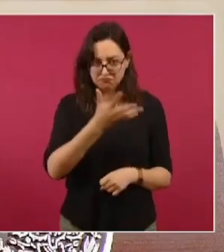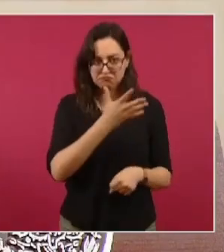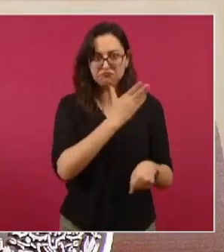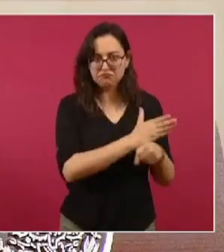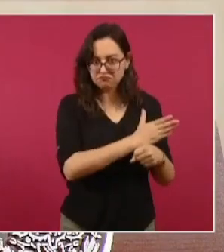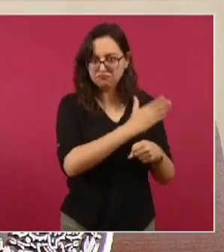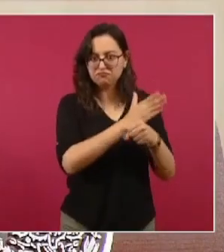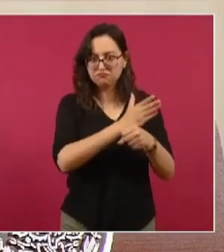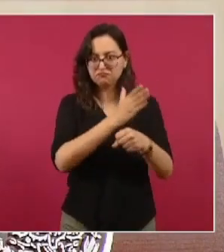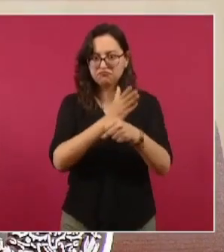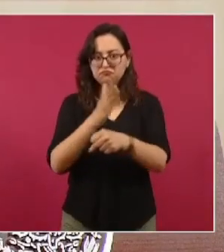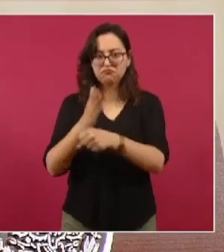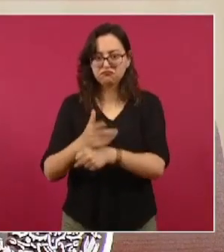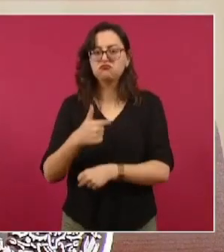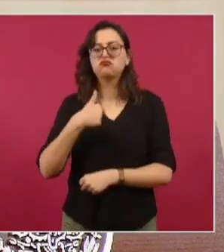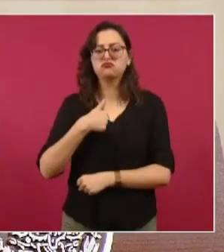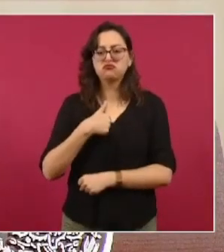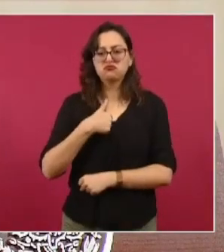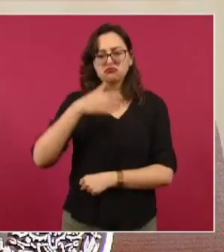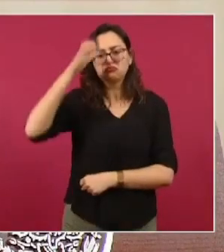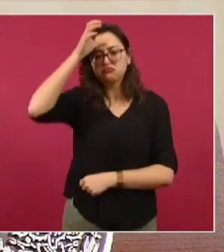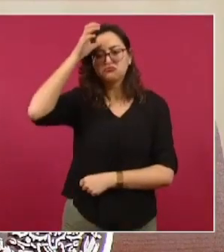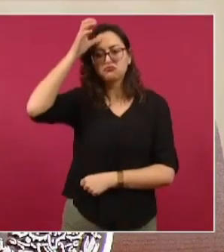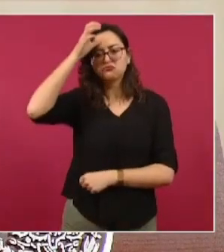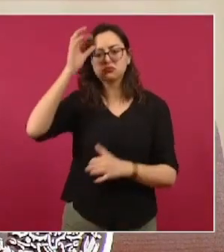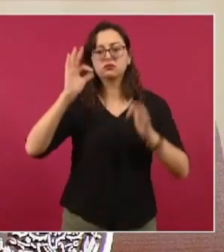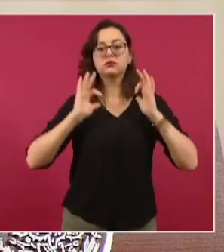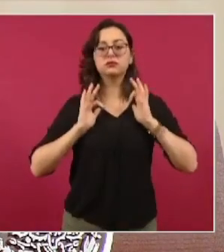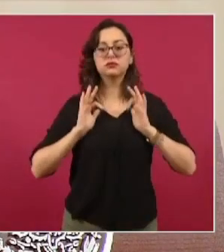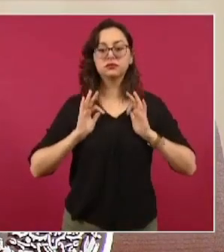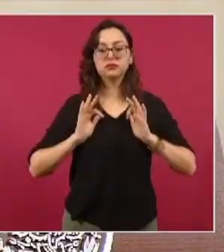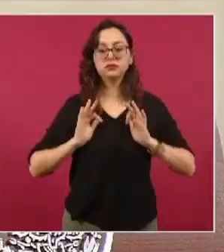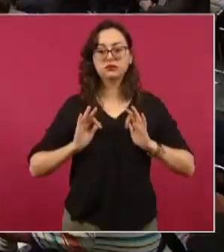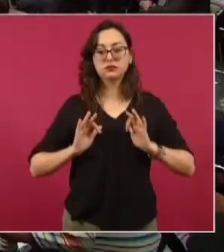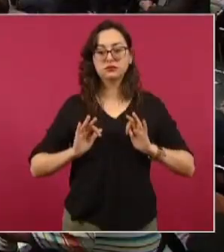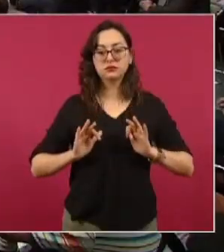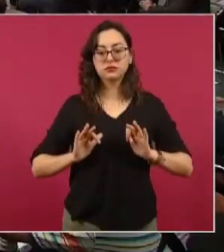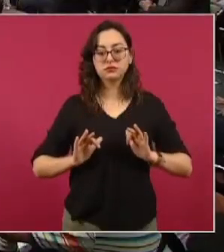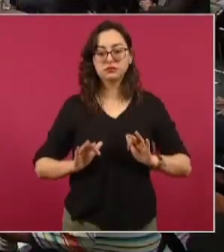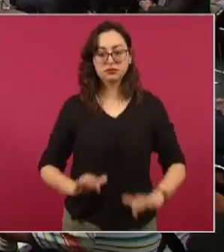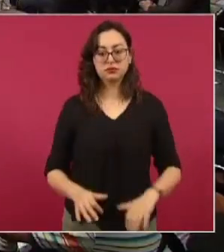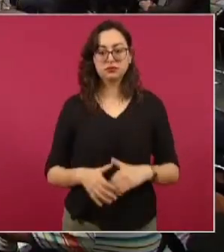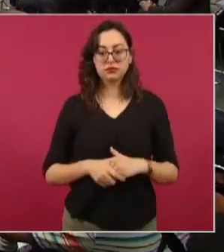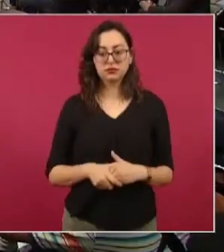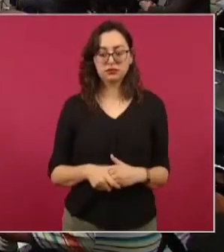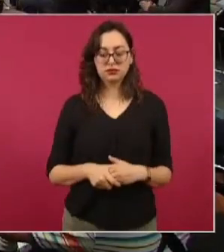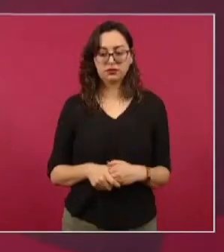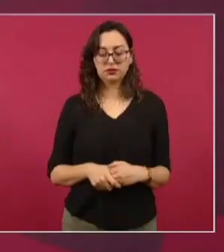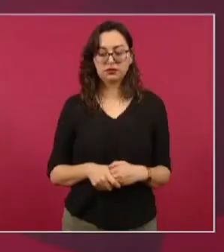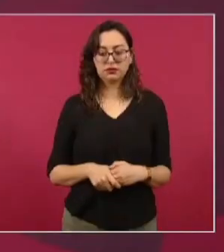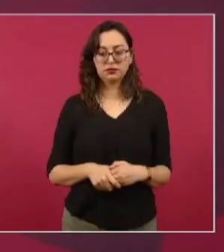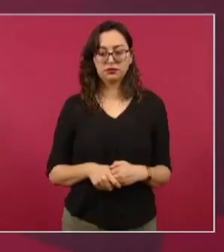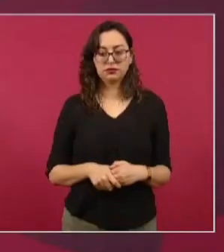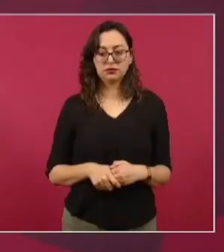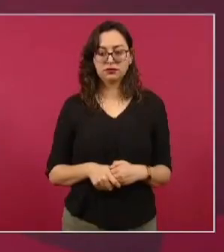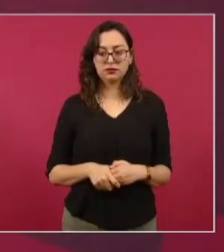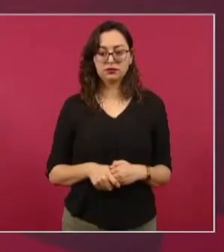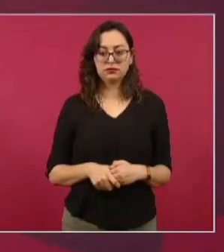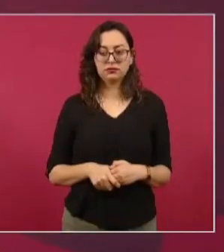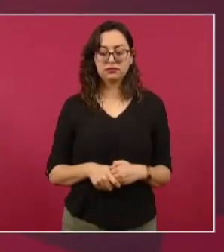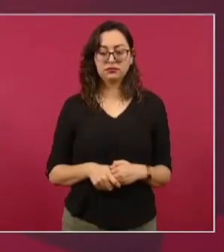tengo mi conciencia tranquila pero saben también por qué lo digo porque